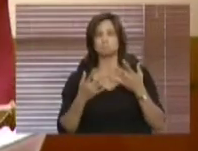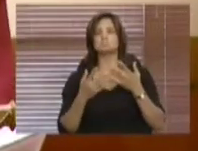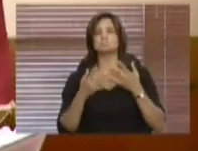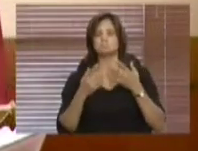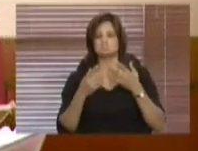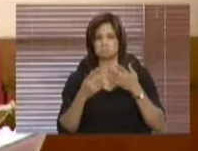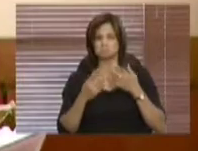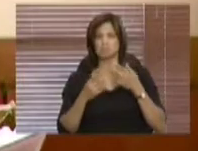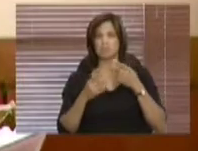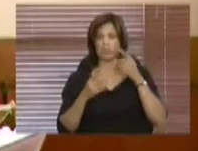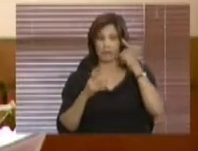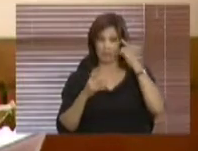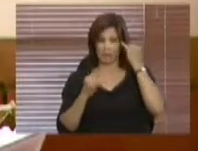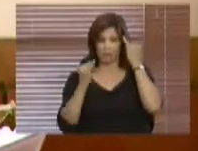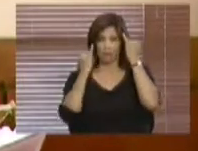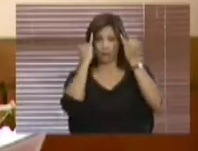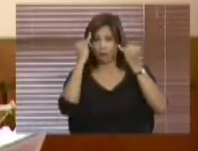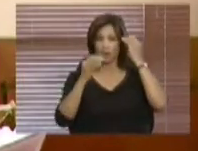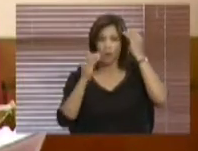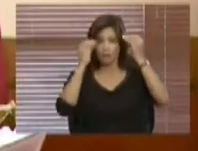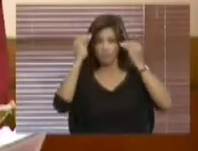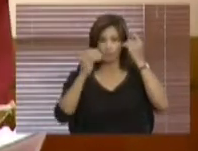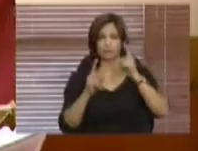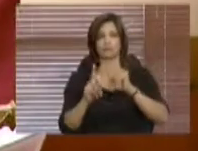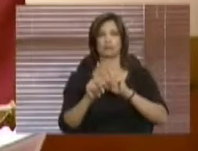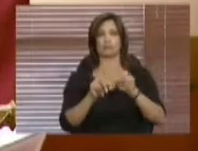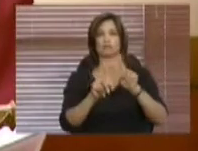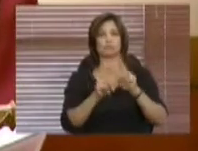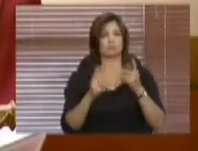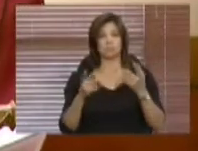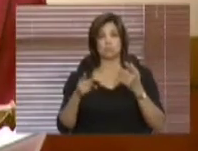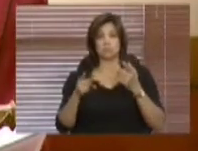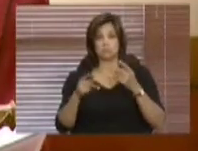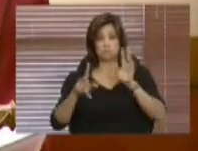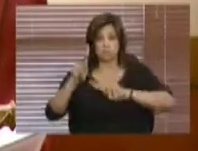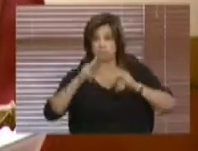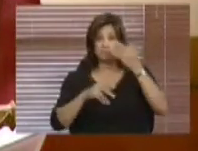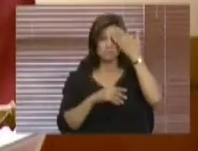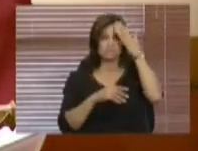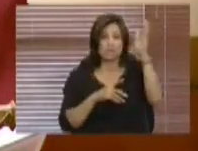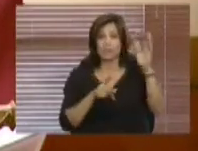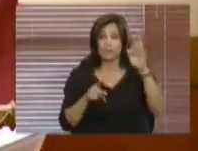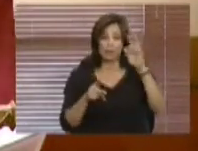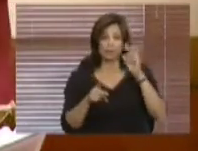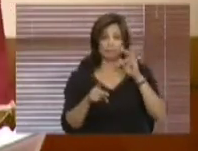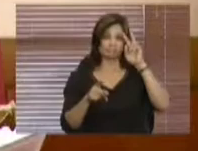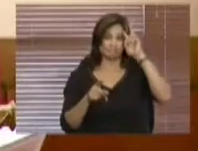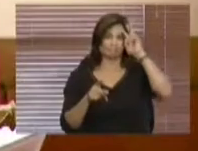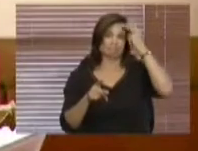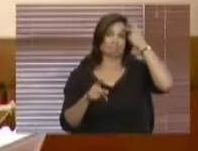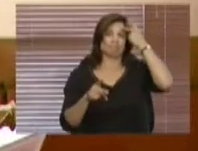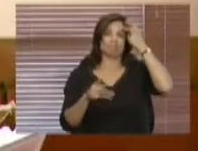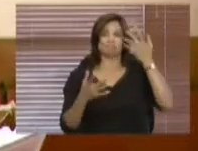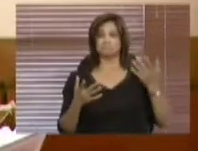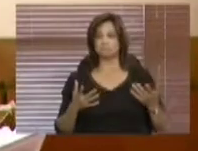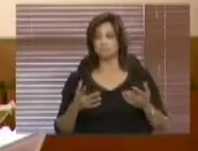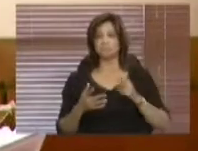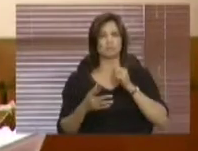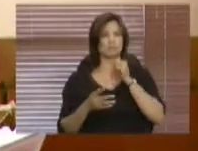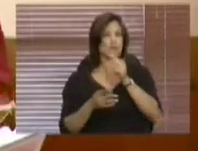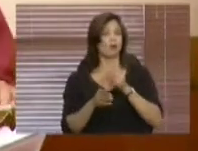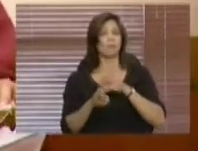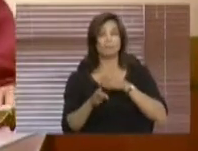estuviera pontificando y opinando de algo que no se conocía, pues era una manera muy poco